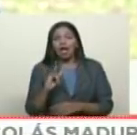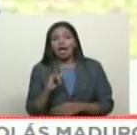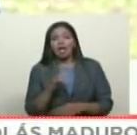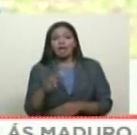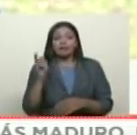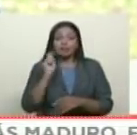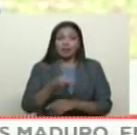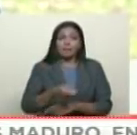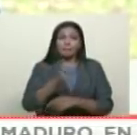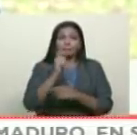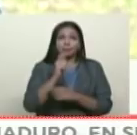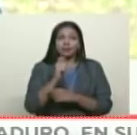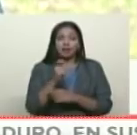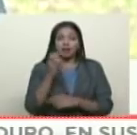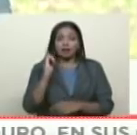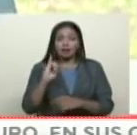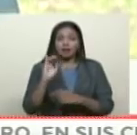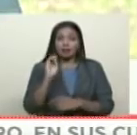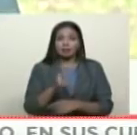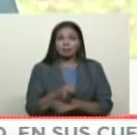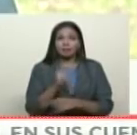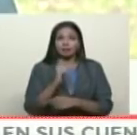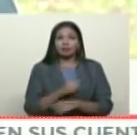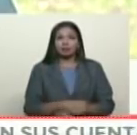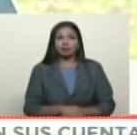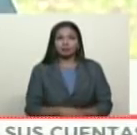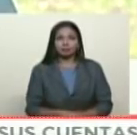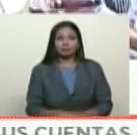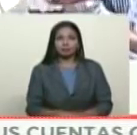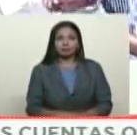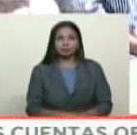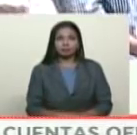pescar. Hay que pescar.